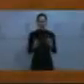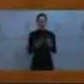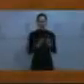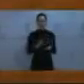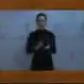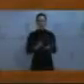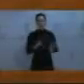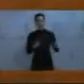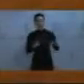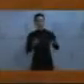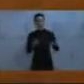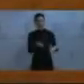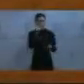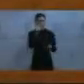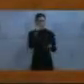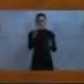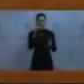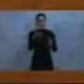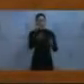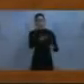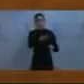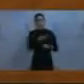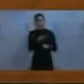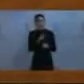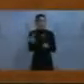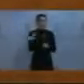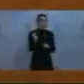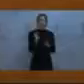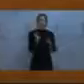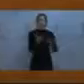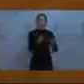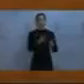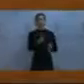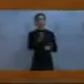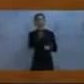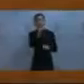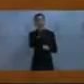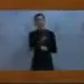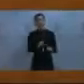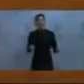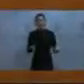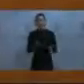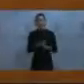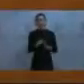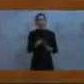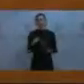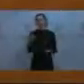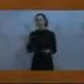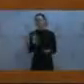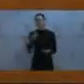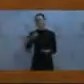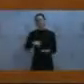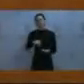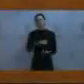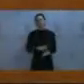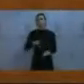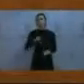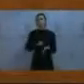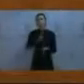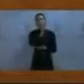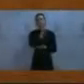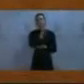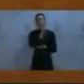occidente de Asturias. Bien, su respuesta, o más bien su falta de respuesta, me obliga a plantear hoy en esta interpelación y la